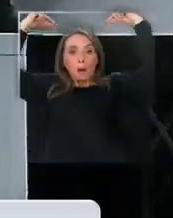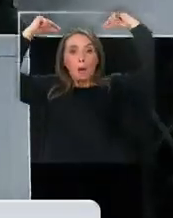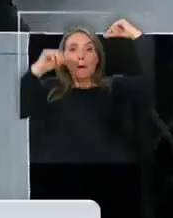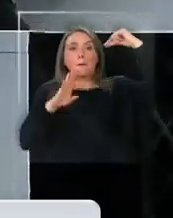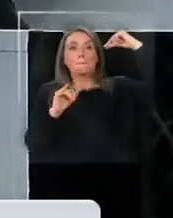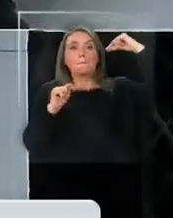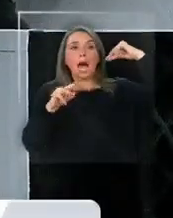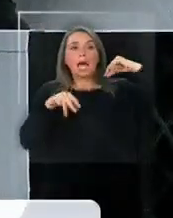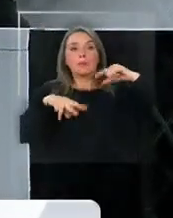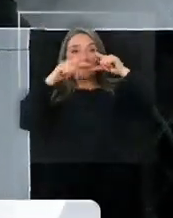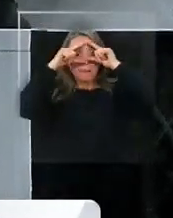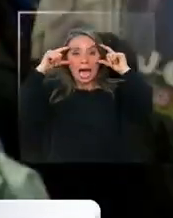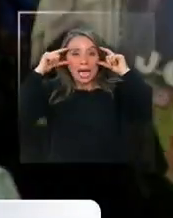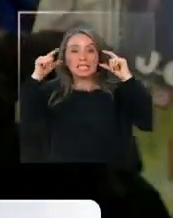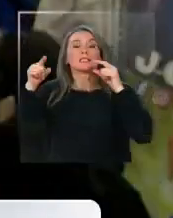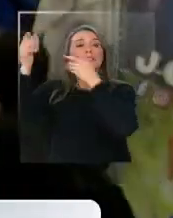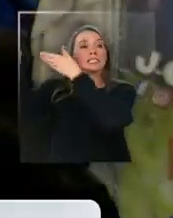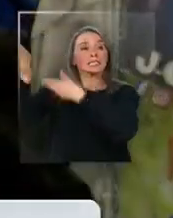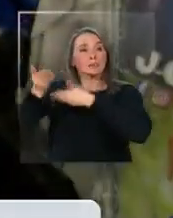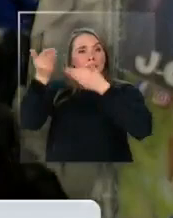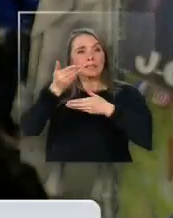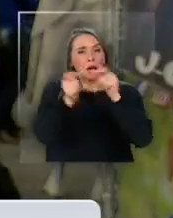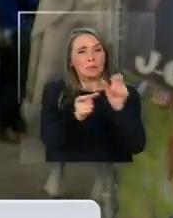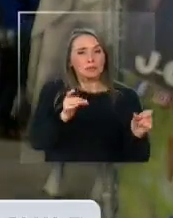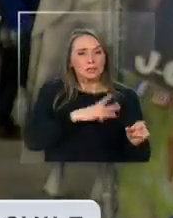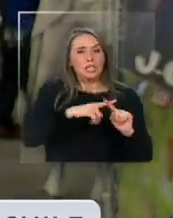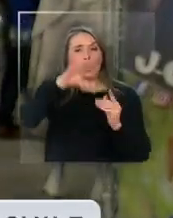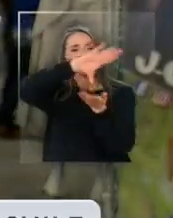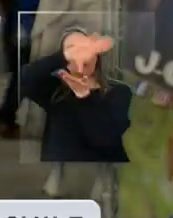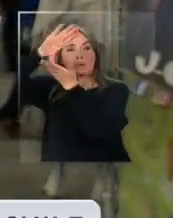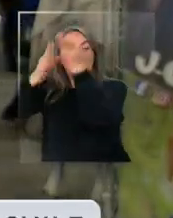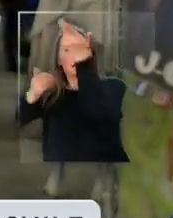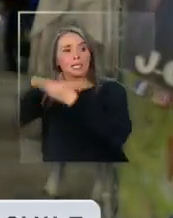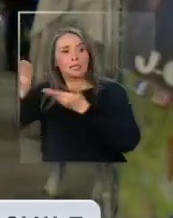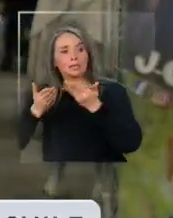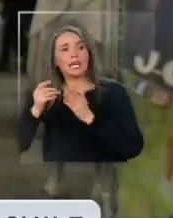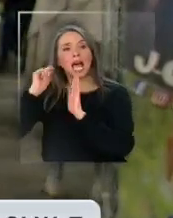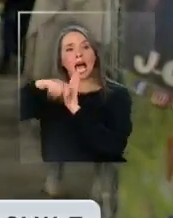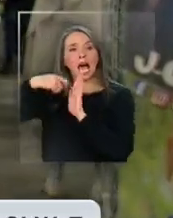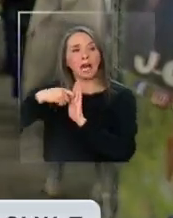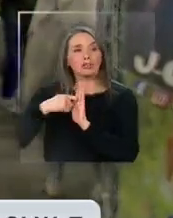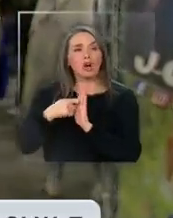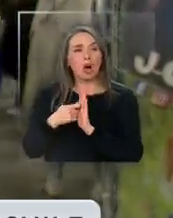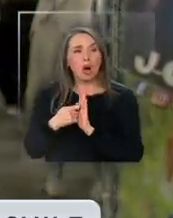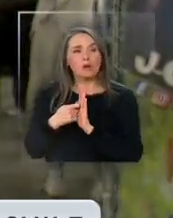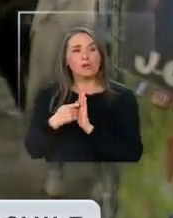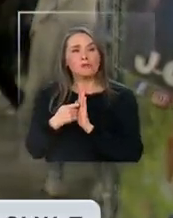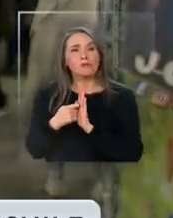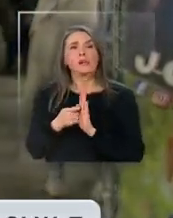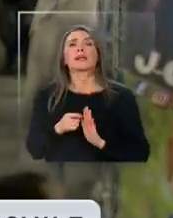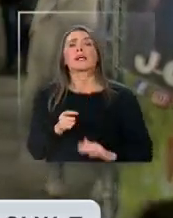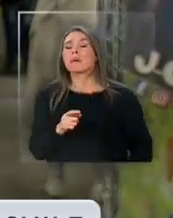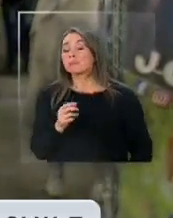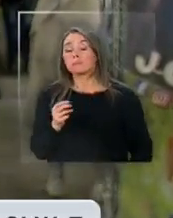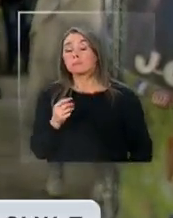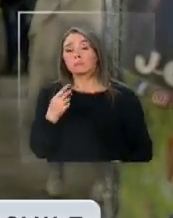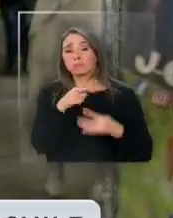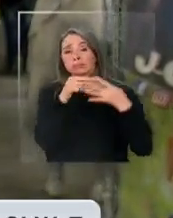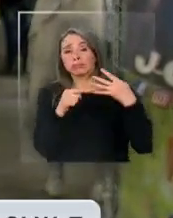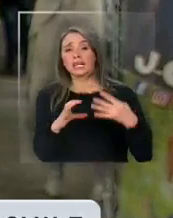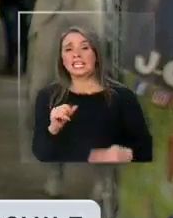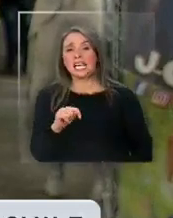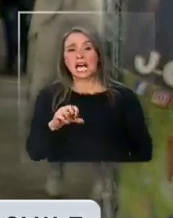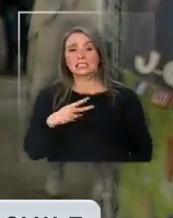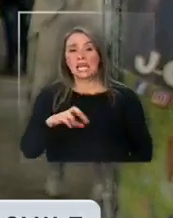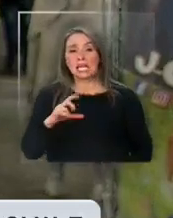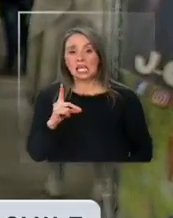internacionales tanto ilustradores como actores como no es nada will the stranger things tenemos a mario castañeda